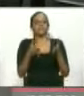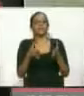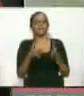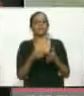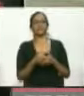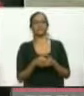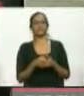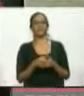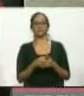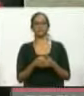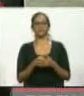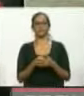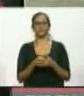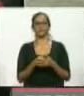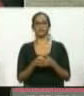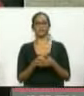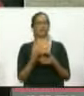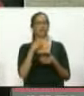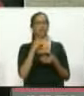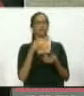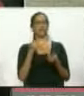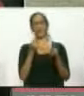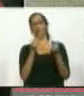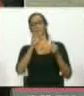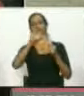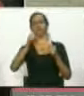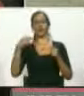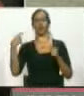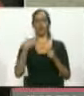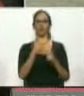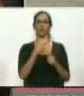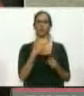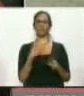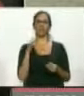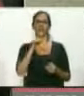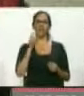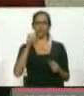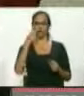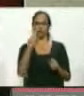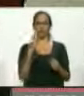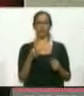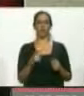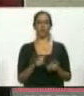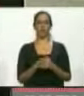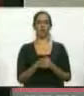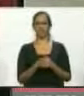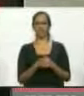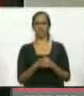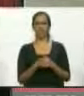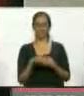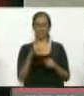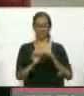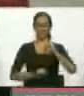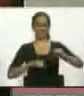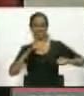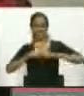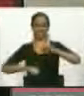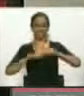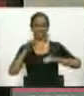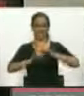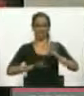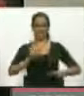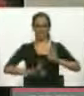me imagino qué tipo de autobuses la gente como yo tanto las picas piedras para correr